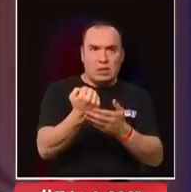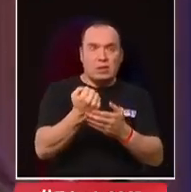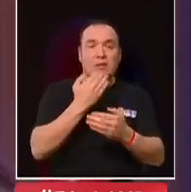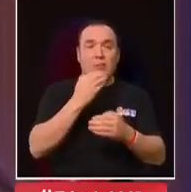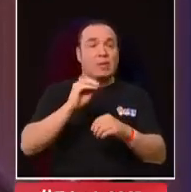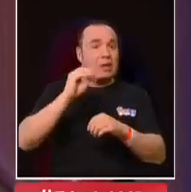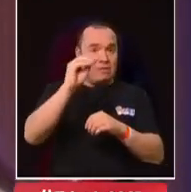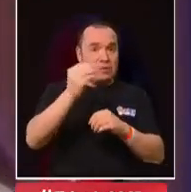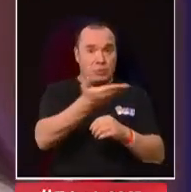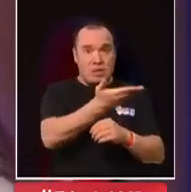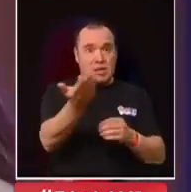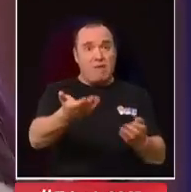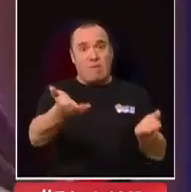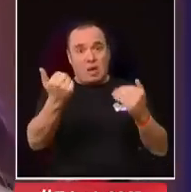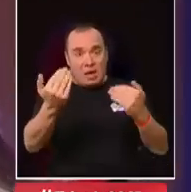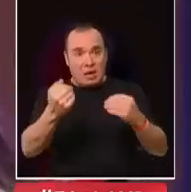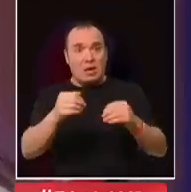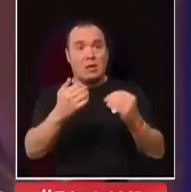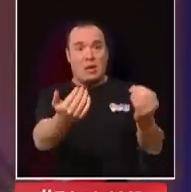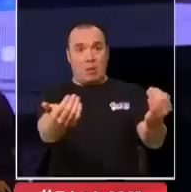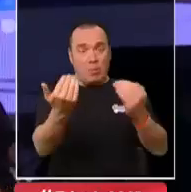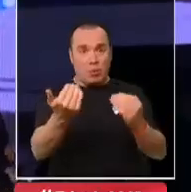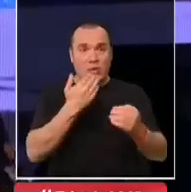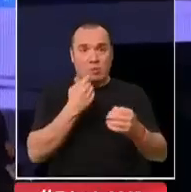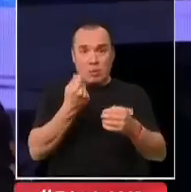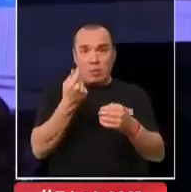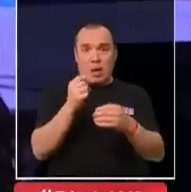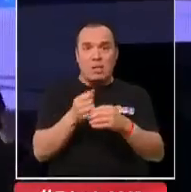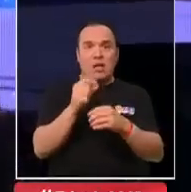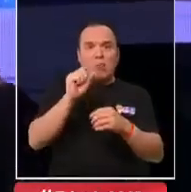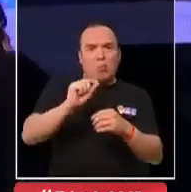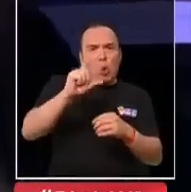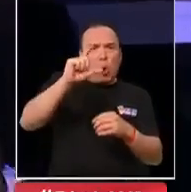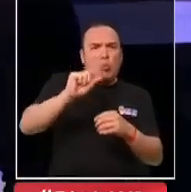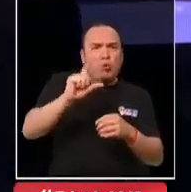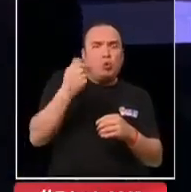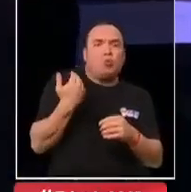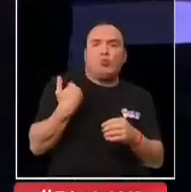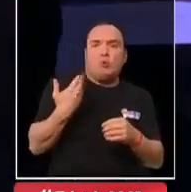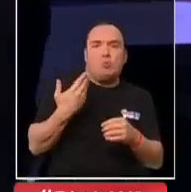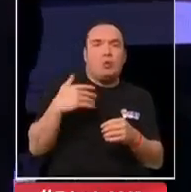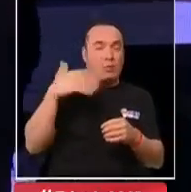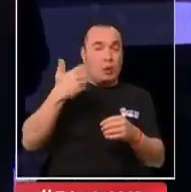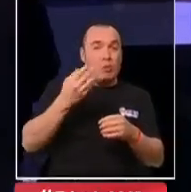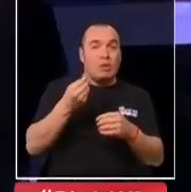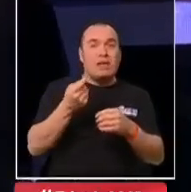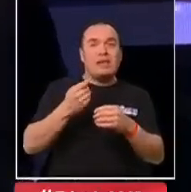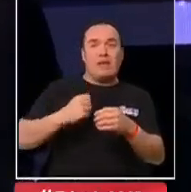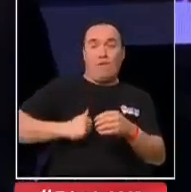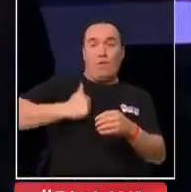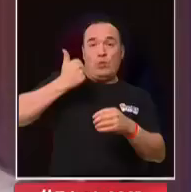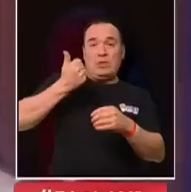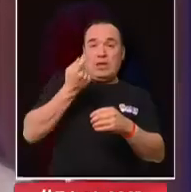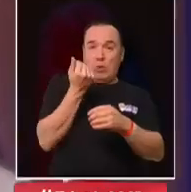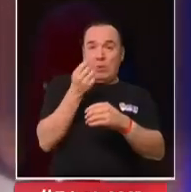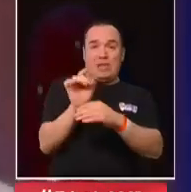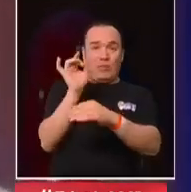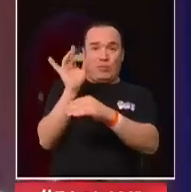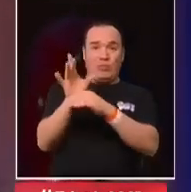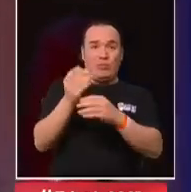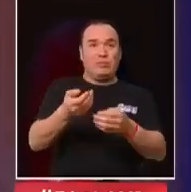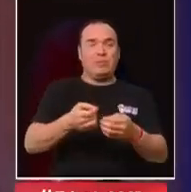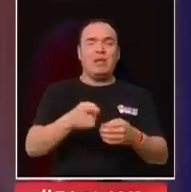y donen, no importa la cantidad, poquito, mucho, ni mucho ni poco, pero qué bonito.